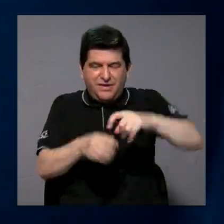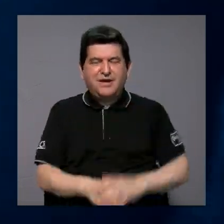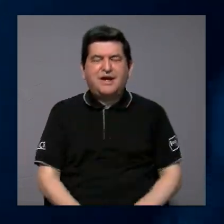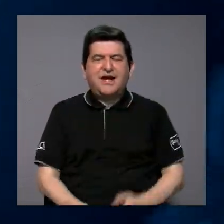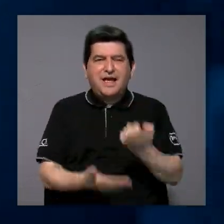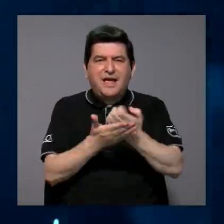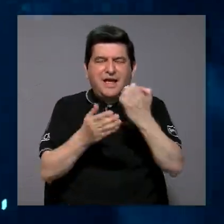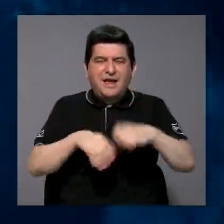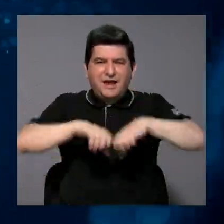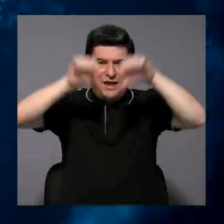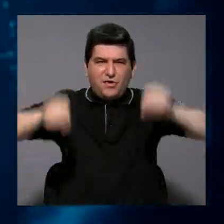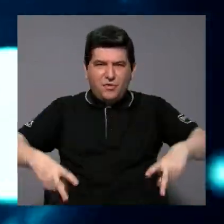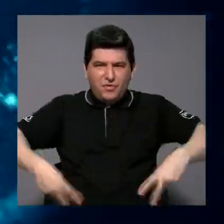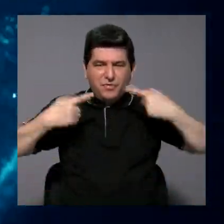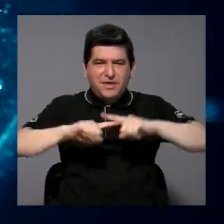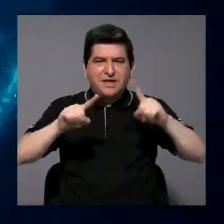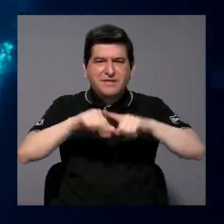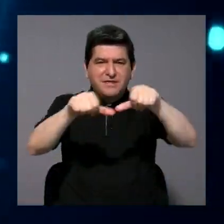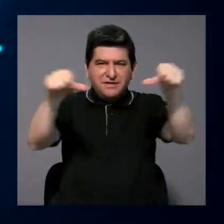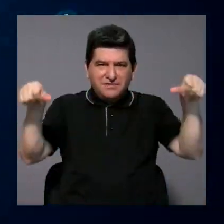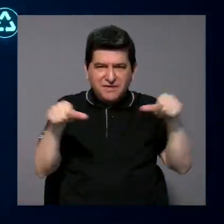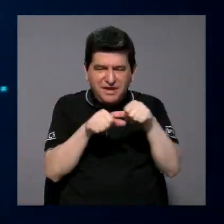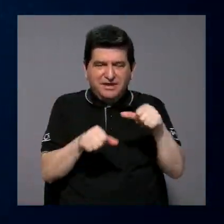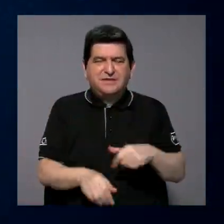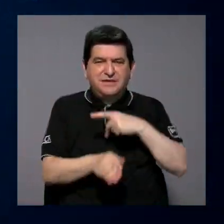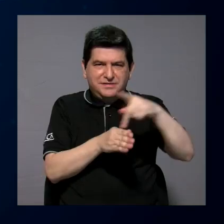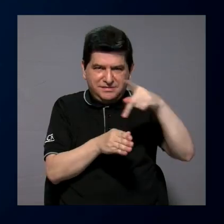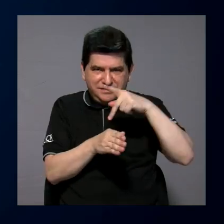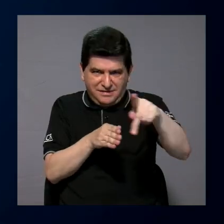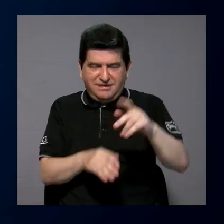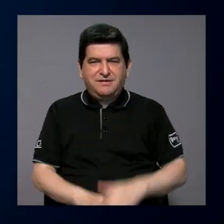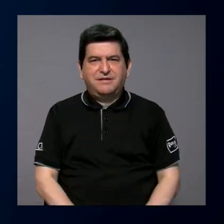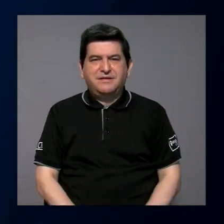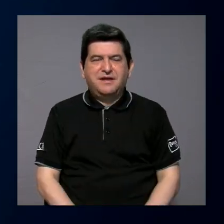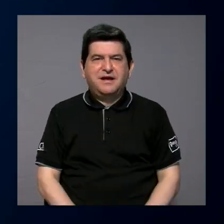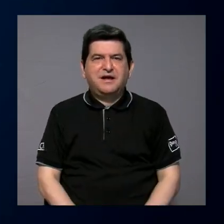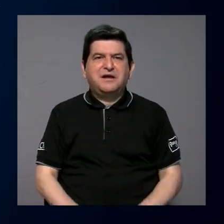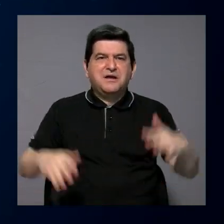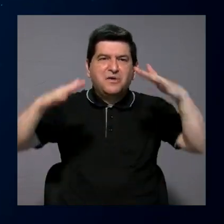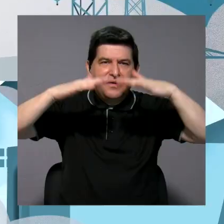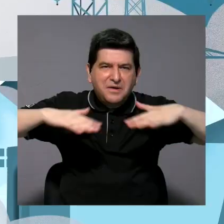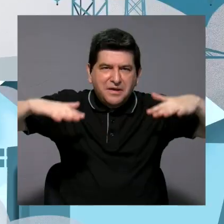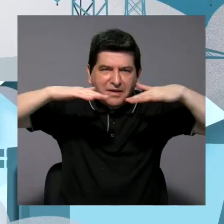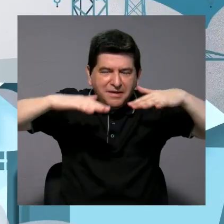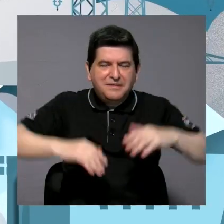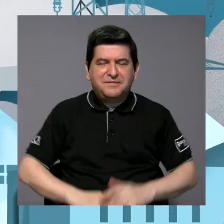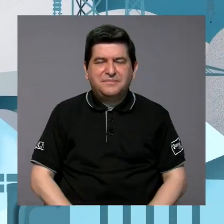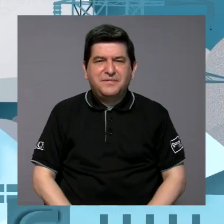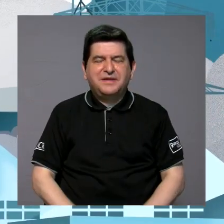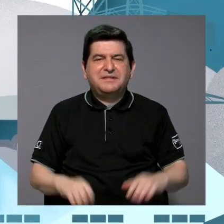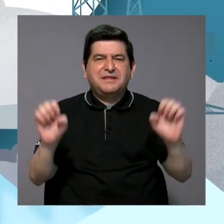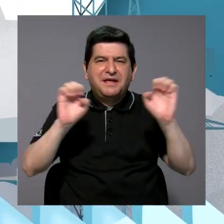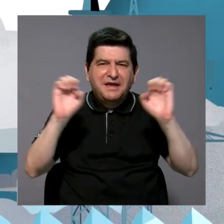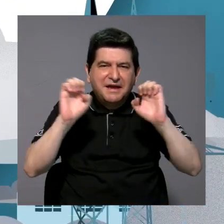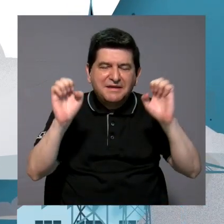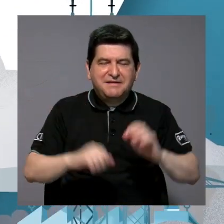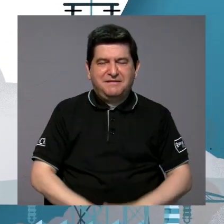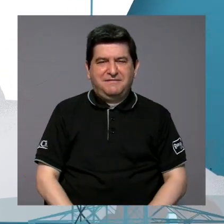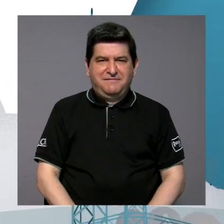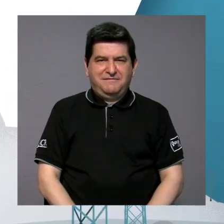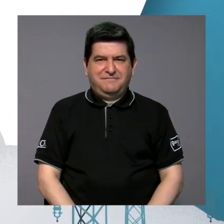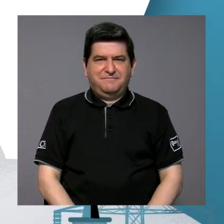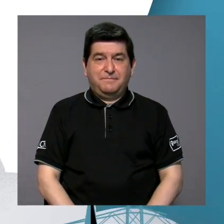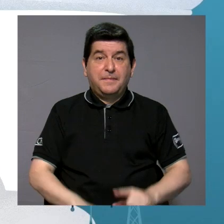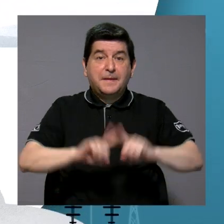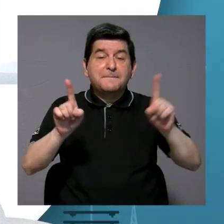economía ecológica eran de otras disciplinas, digamos, más tenían que ver con la ecología, con temas de energía.